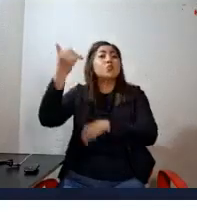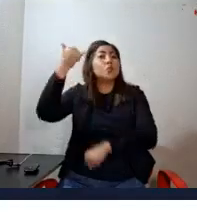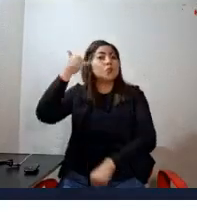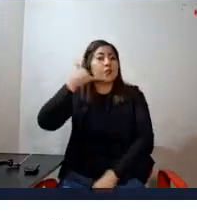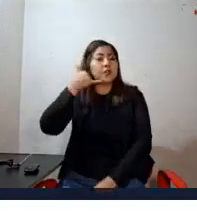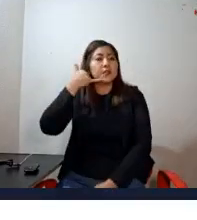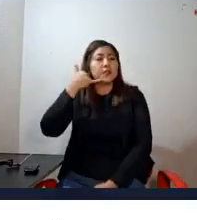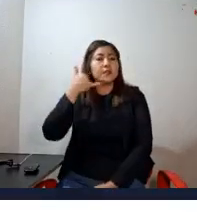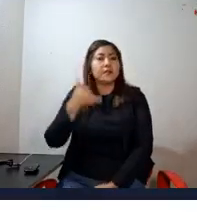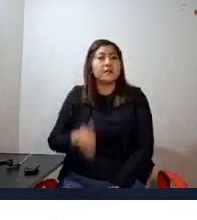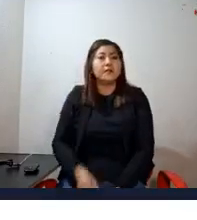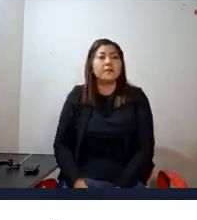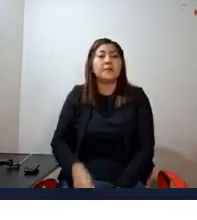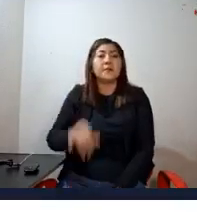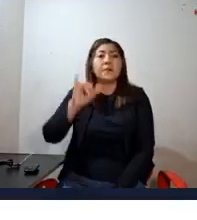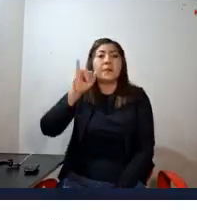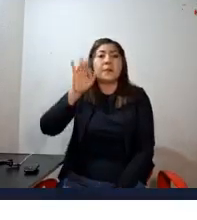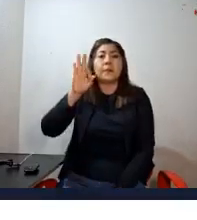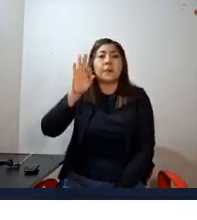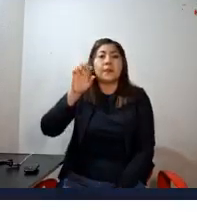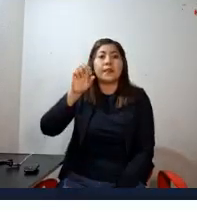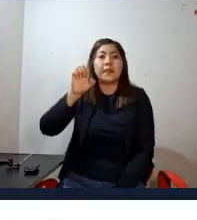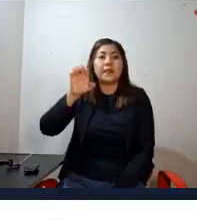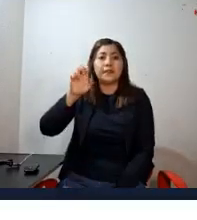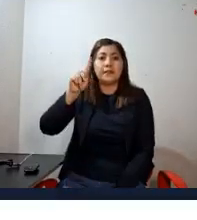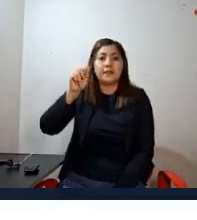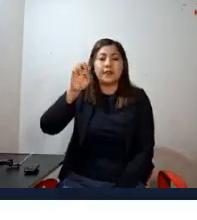en Ficetel